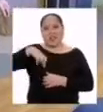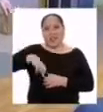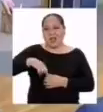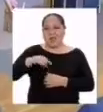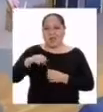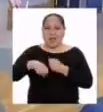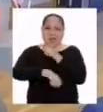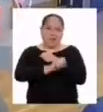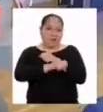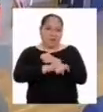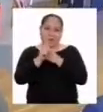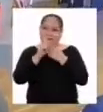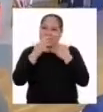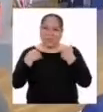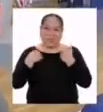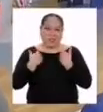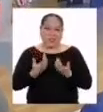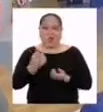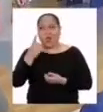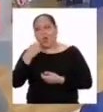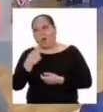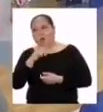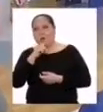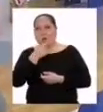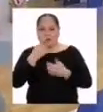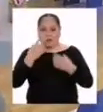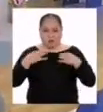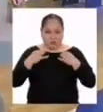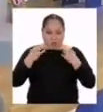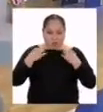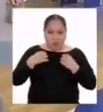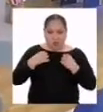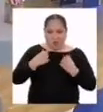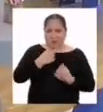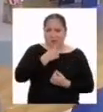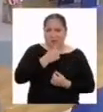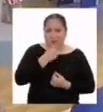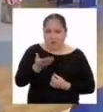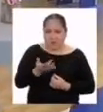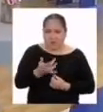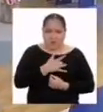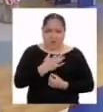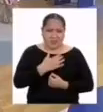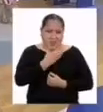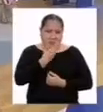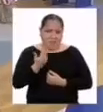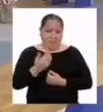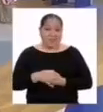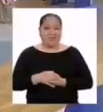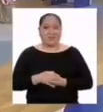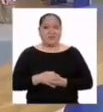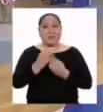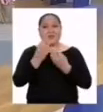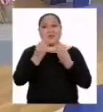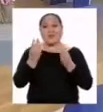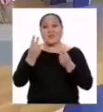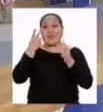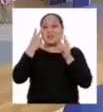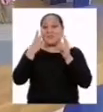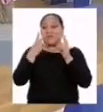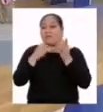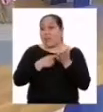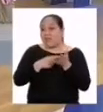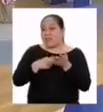no tienen género y está bien vestirnos como nos guste o nos sintamos cómodos. Muchas veces vemos el mundo desde